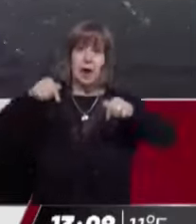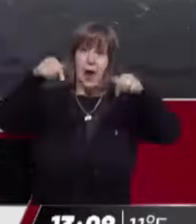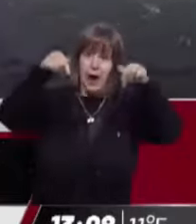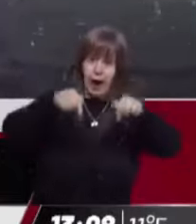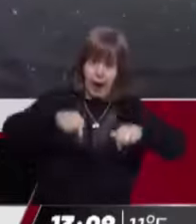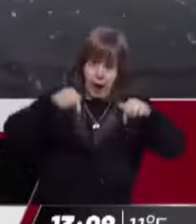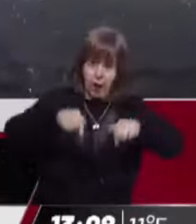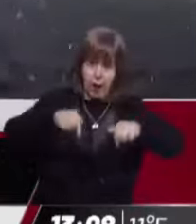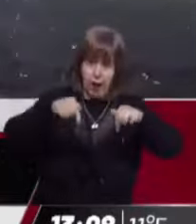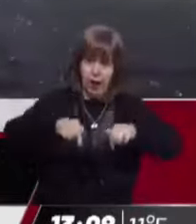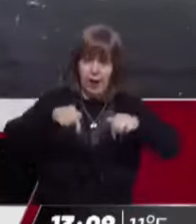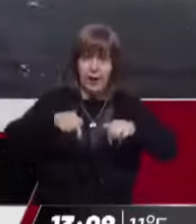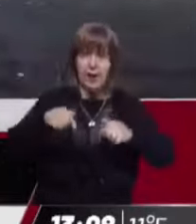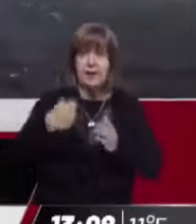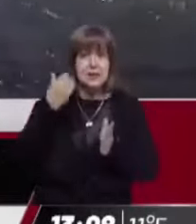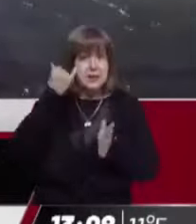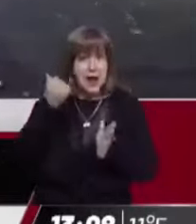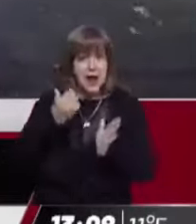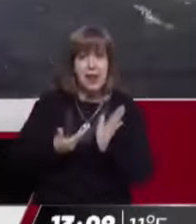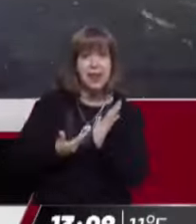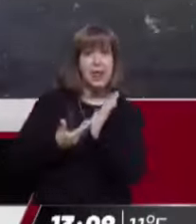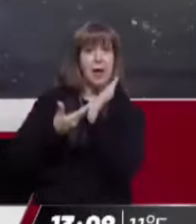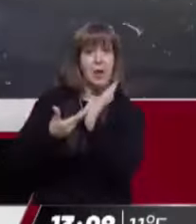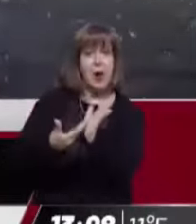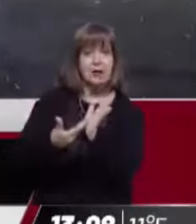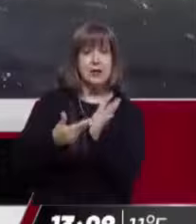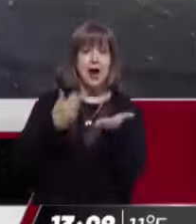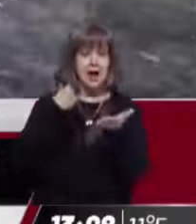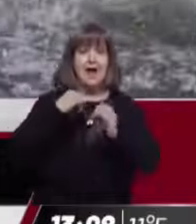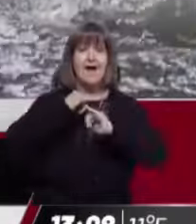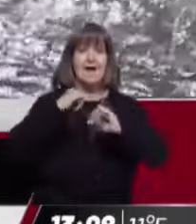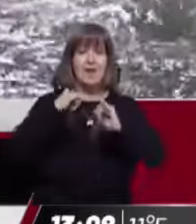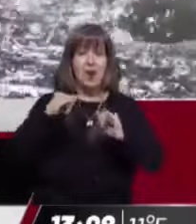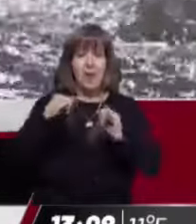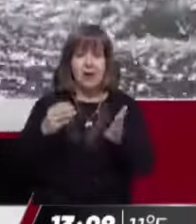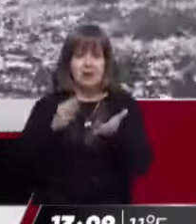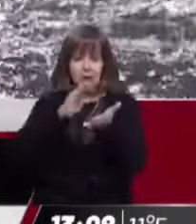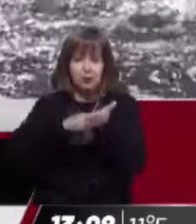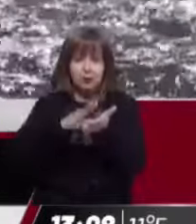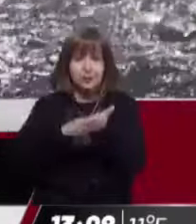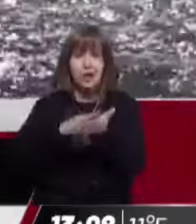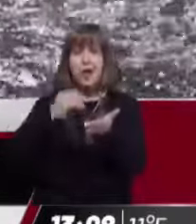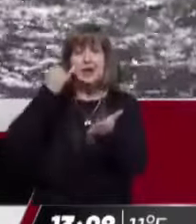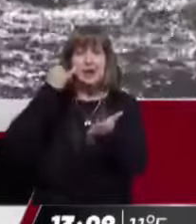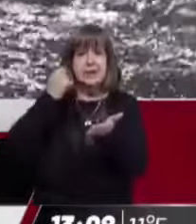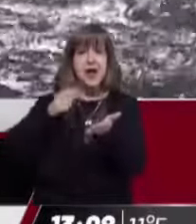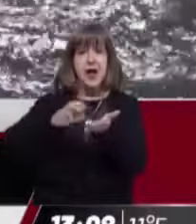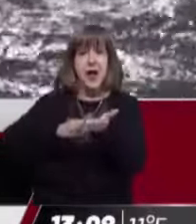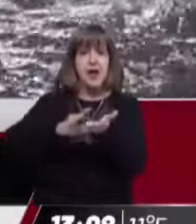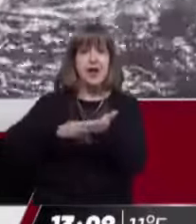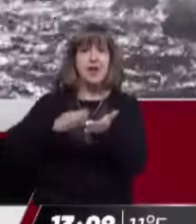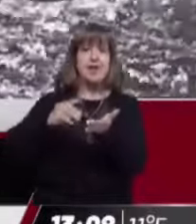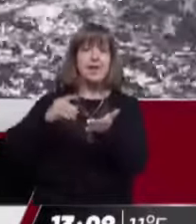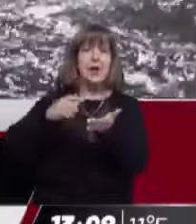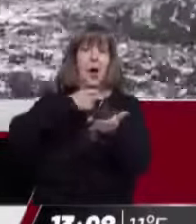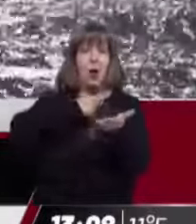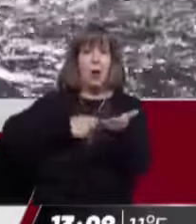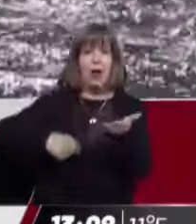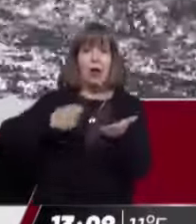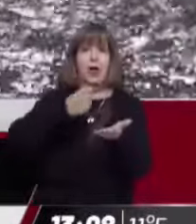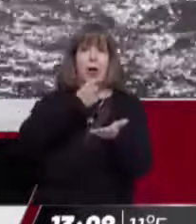que demostrando con información provista por distintos organismos del